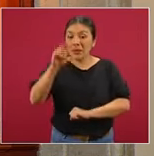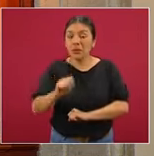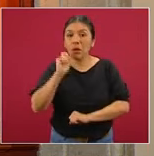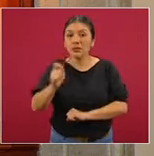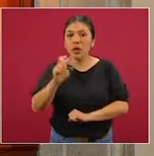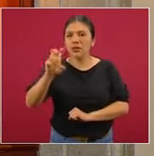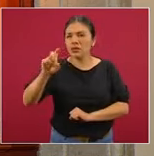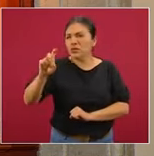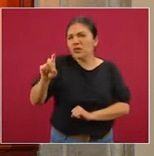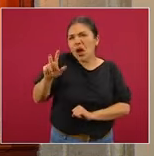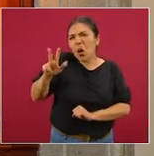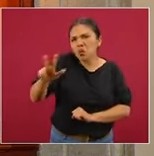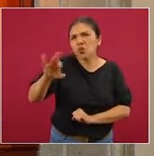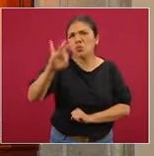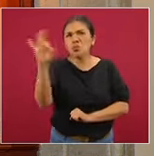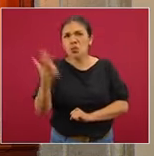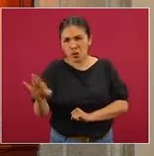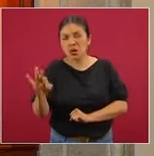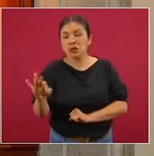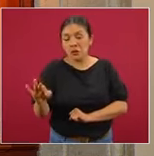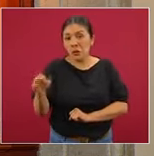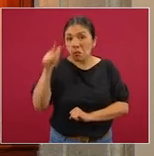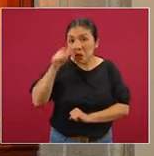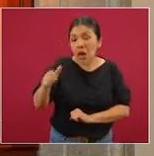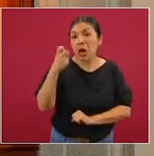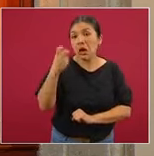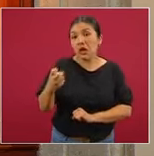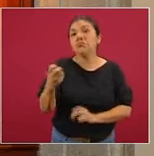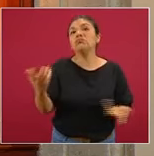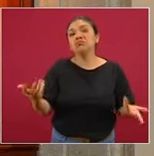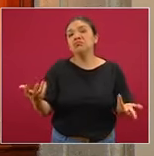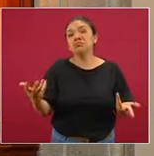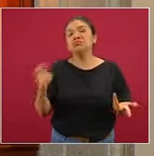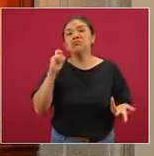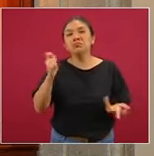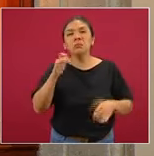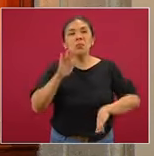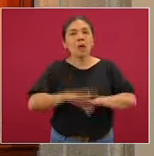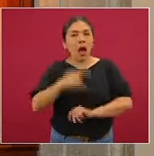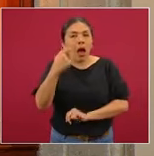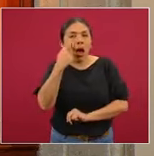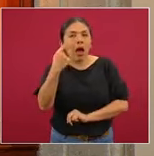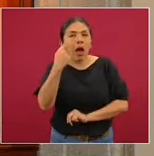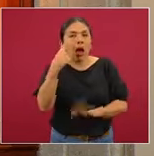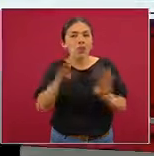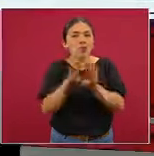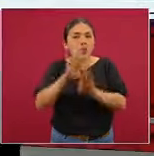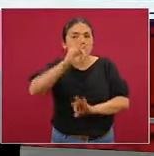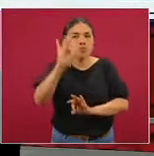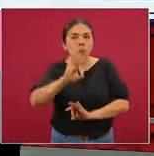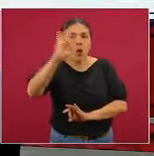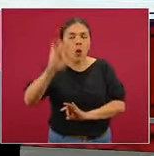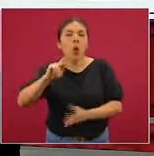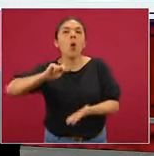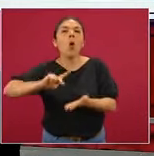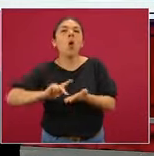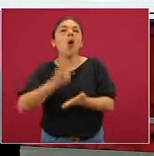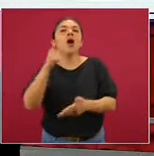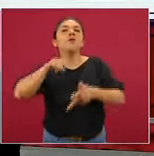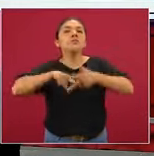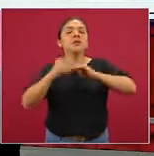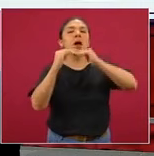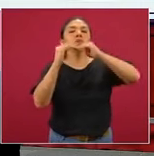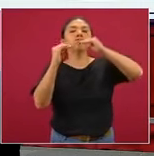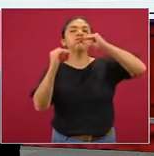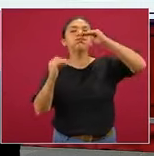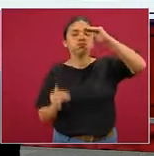un 38%, por lo cual la tendencia descendente de este porcentaje vuelve nuevamente a tomar